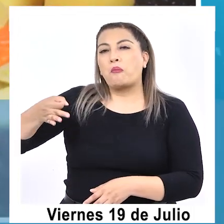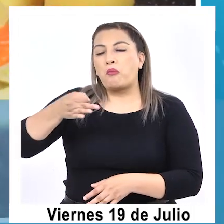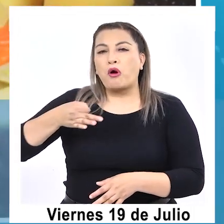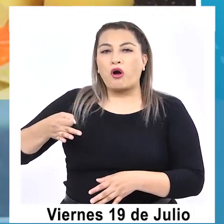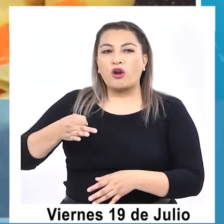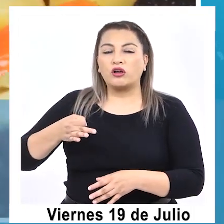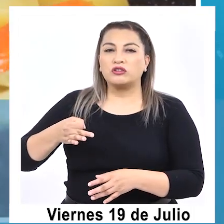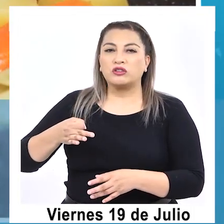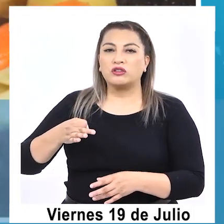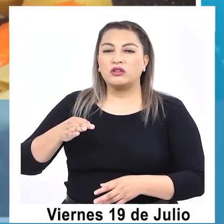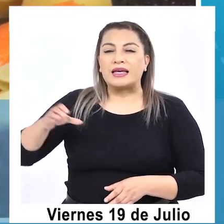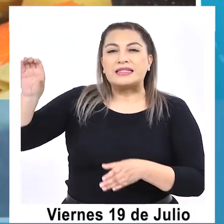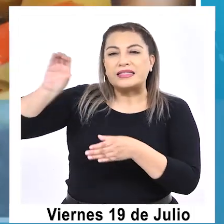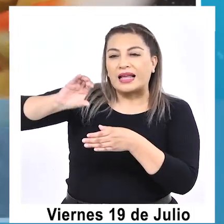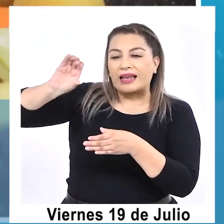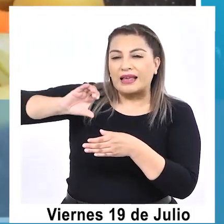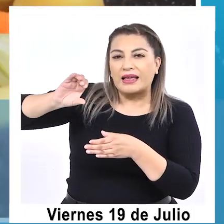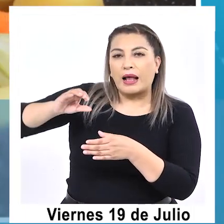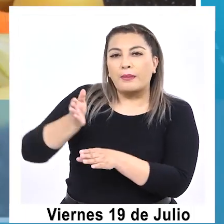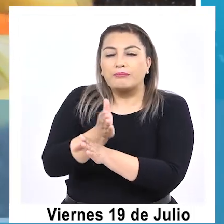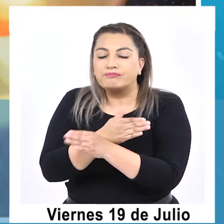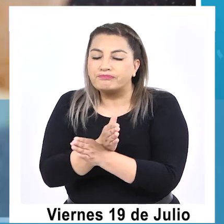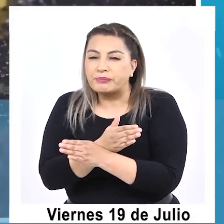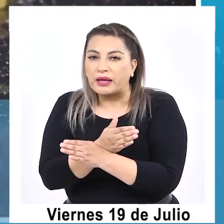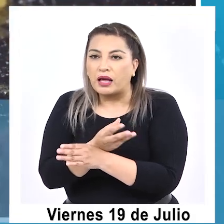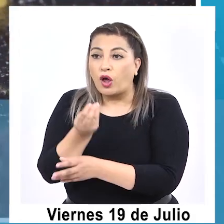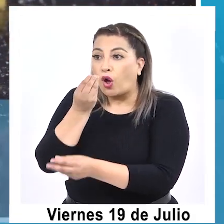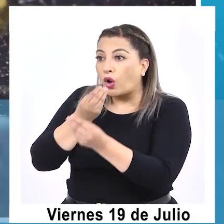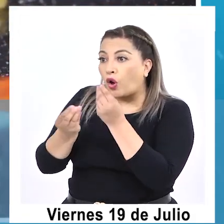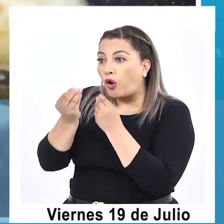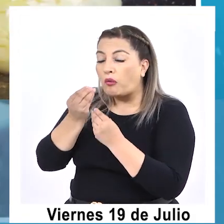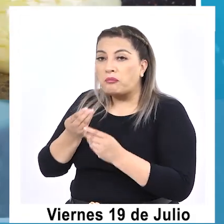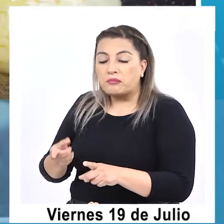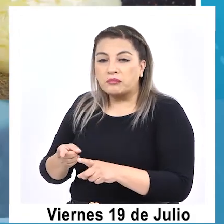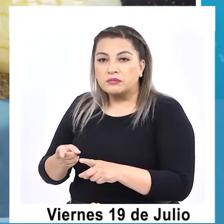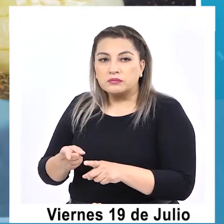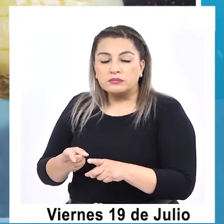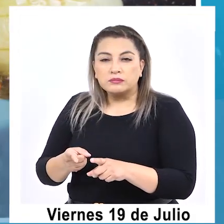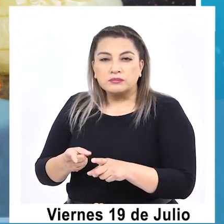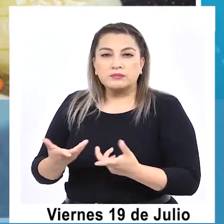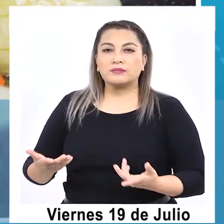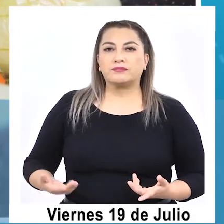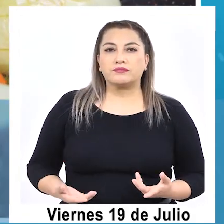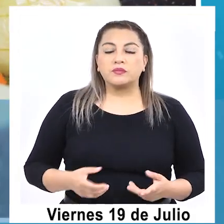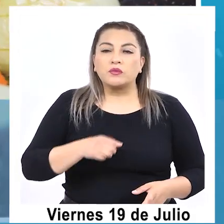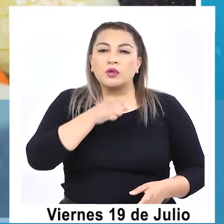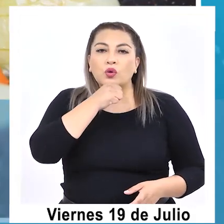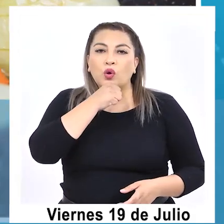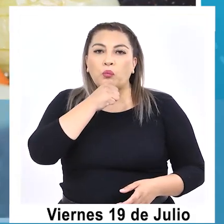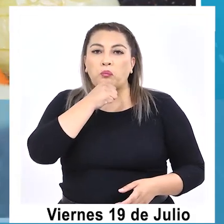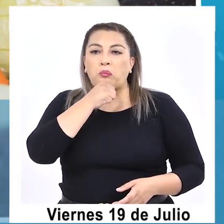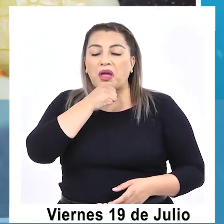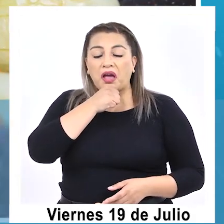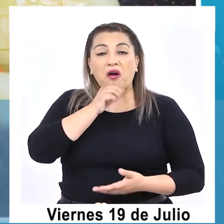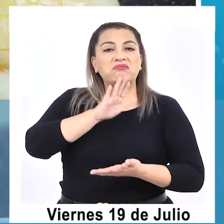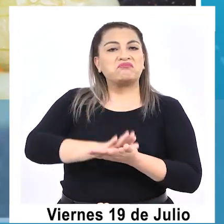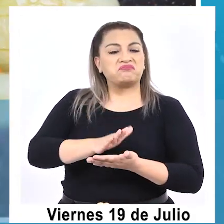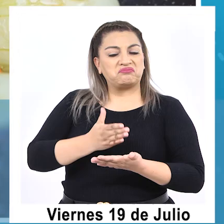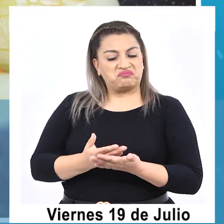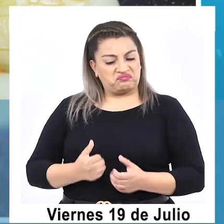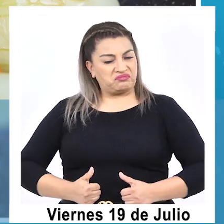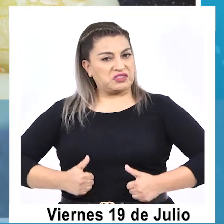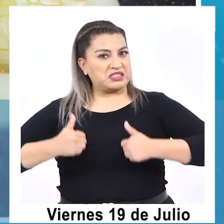cereales integrales, pescados, por ejemplo, tenían un envejecimiento más saludable,